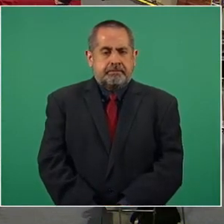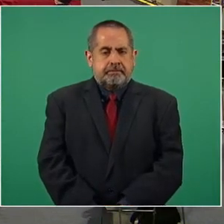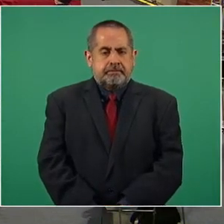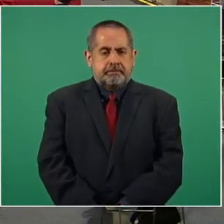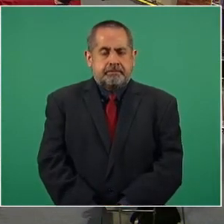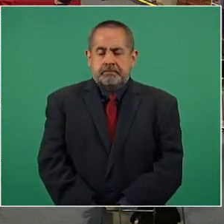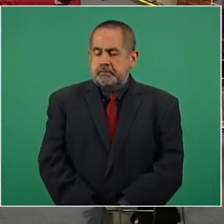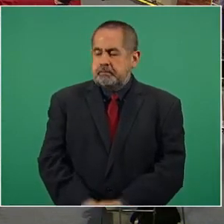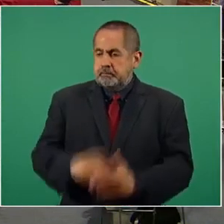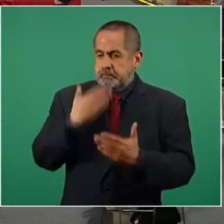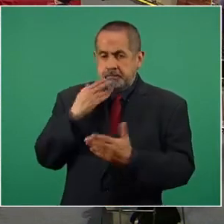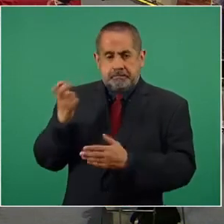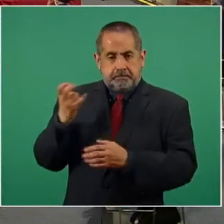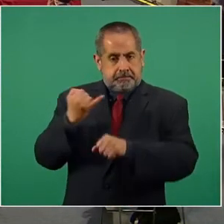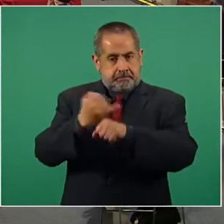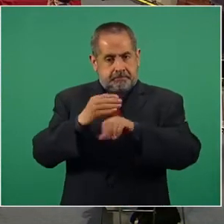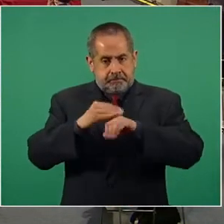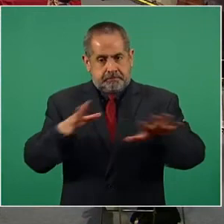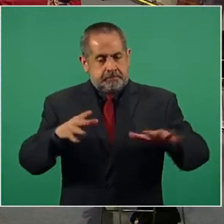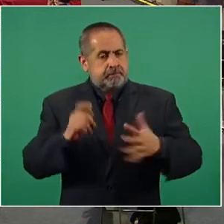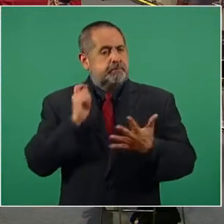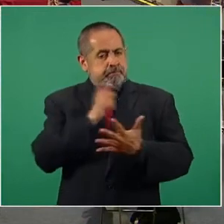Muy bien, pues este es el informe.